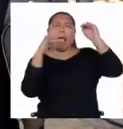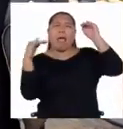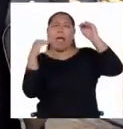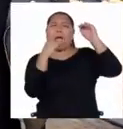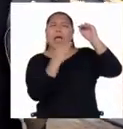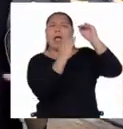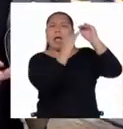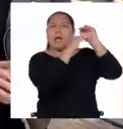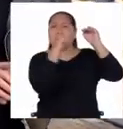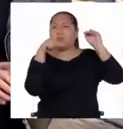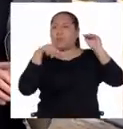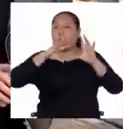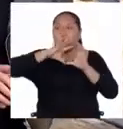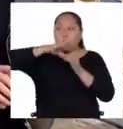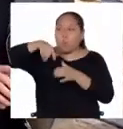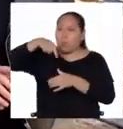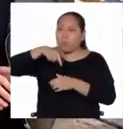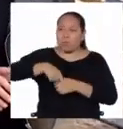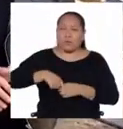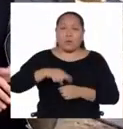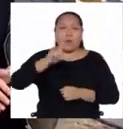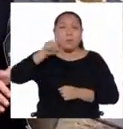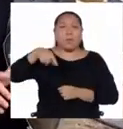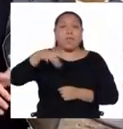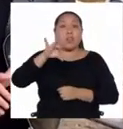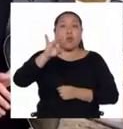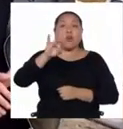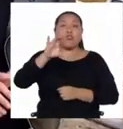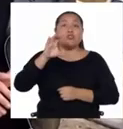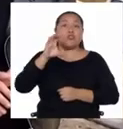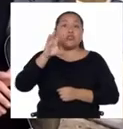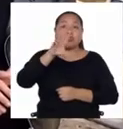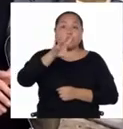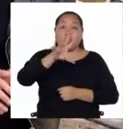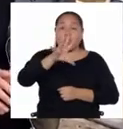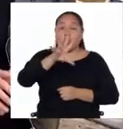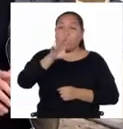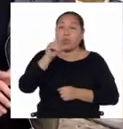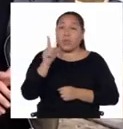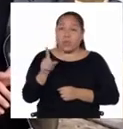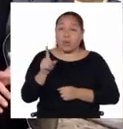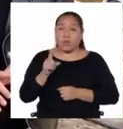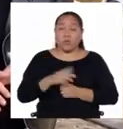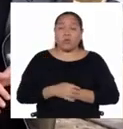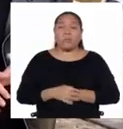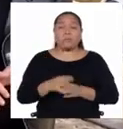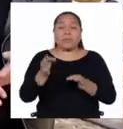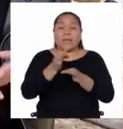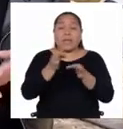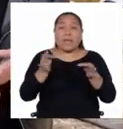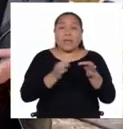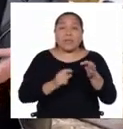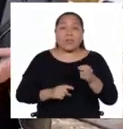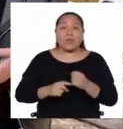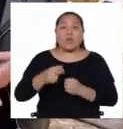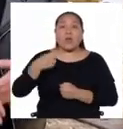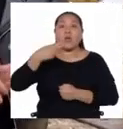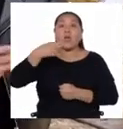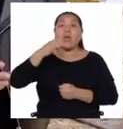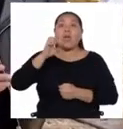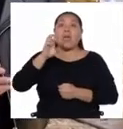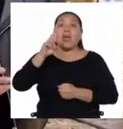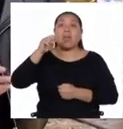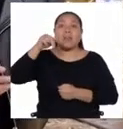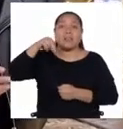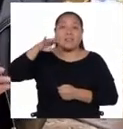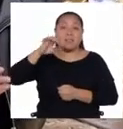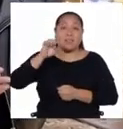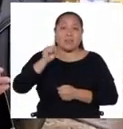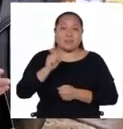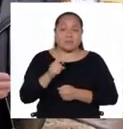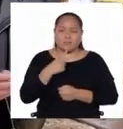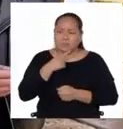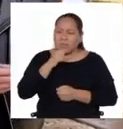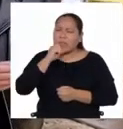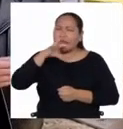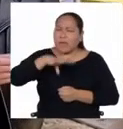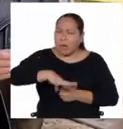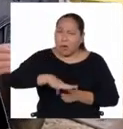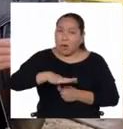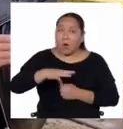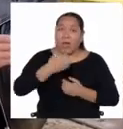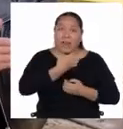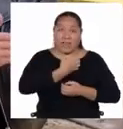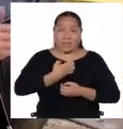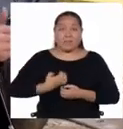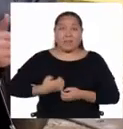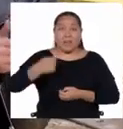idea? En 1851, el ingeniero polaco Ernest Malinowski le propuso al Estado peruano